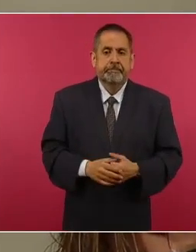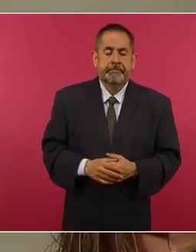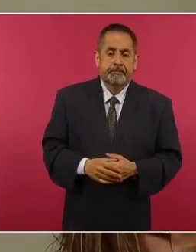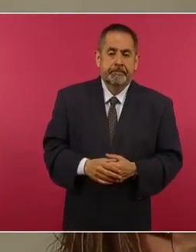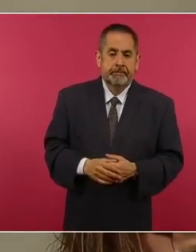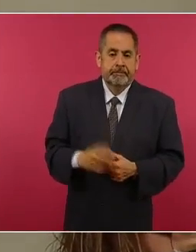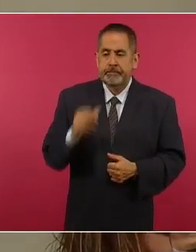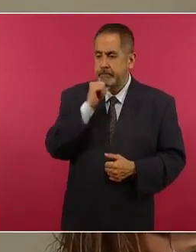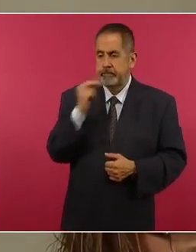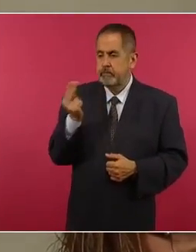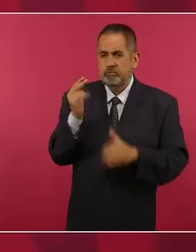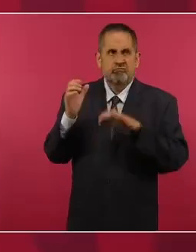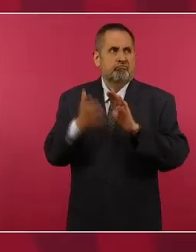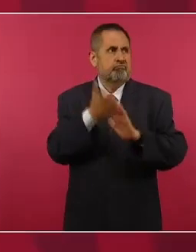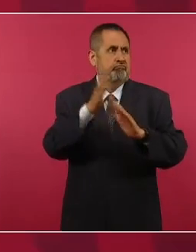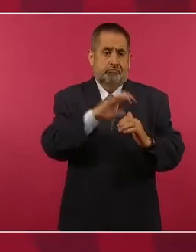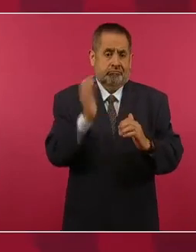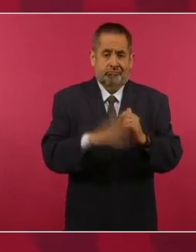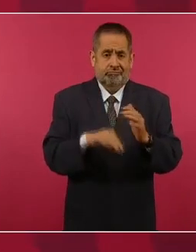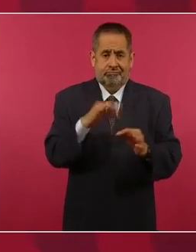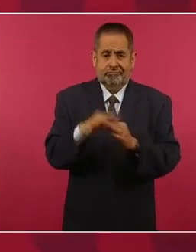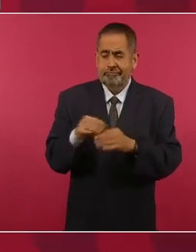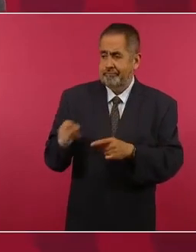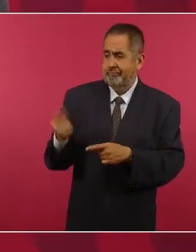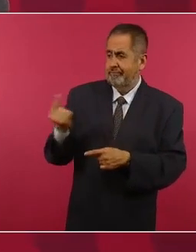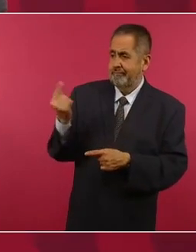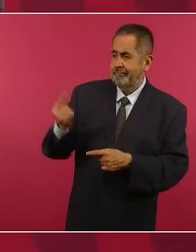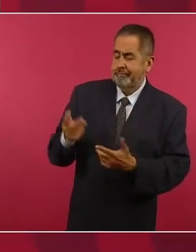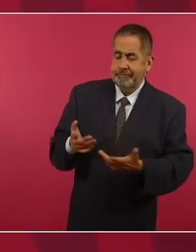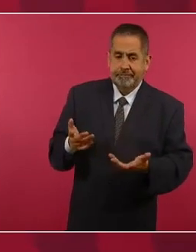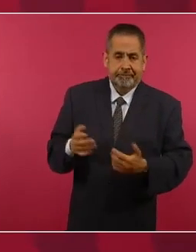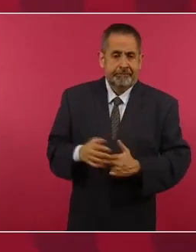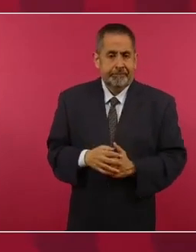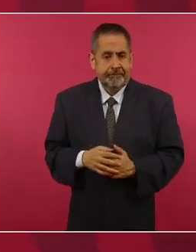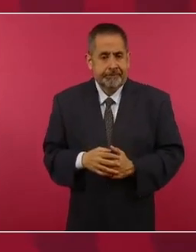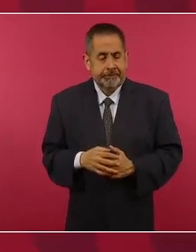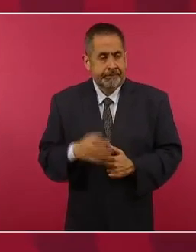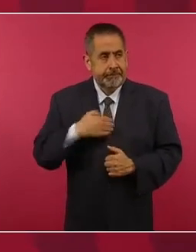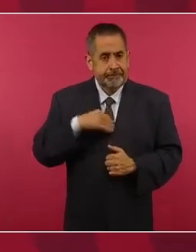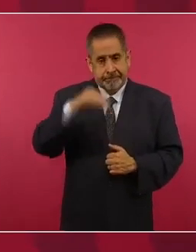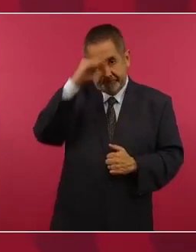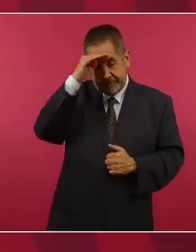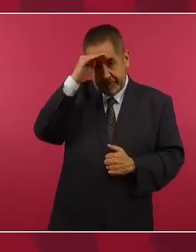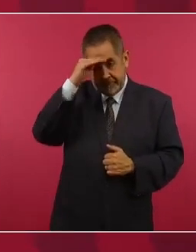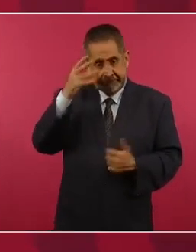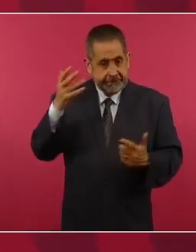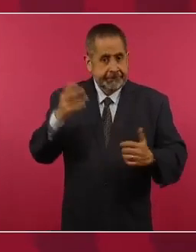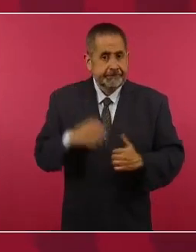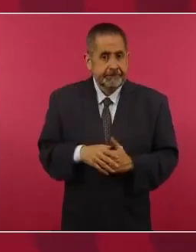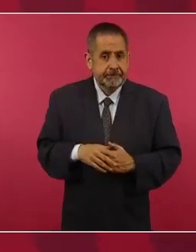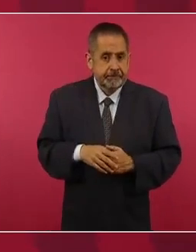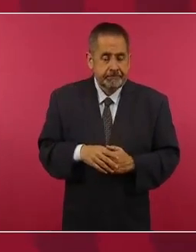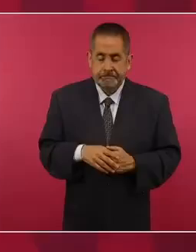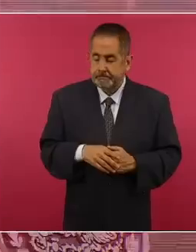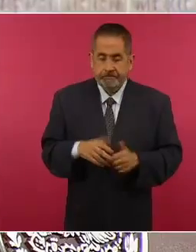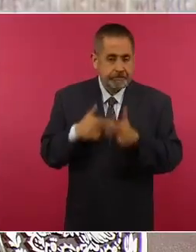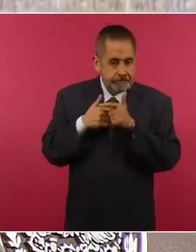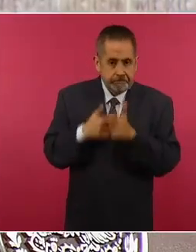tanta fuerza de trabajo. ¿Qué es lo que se tiene que buscar? Bueno,